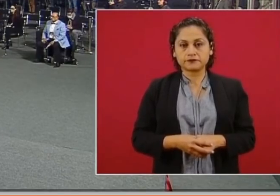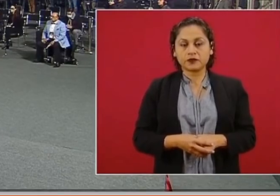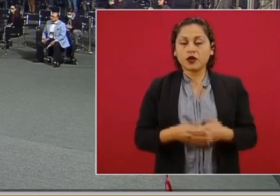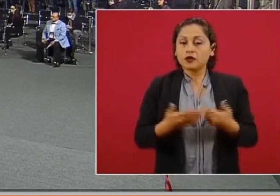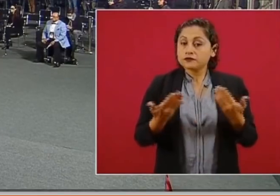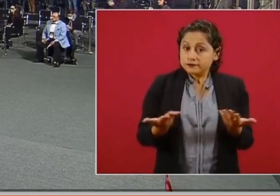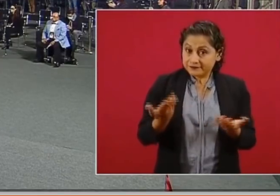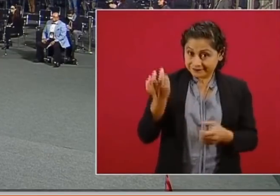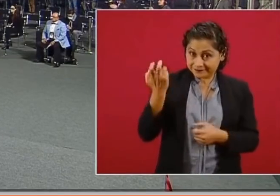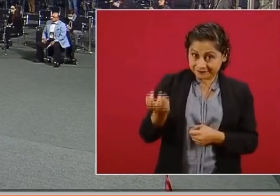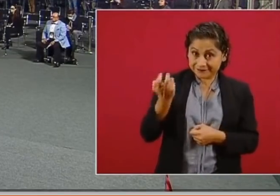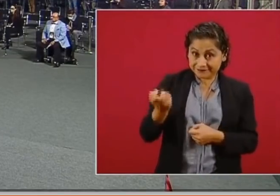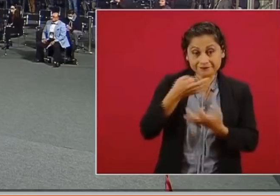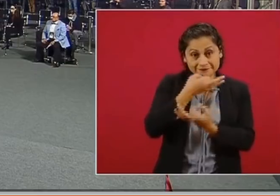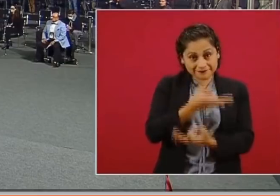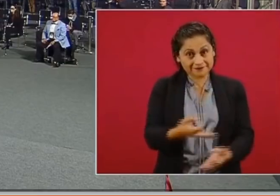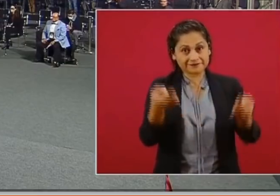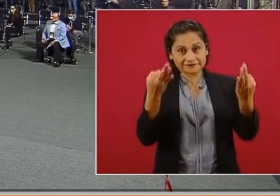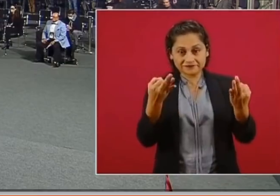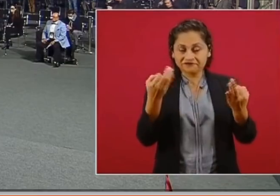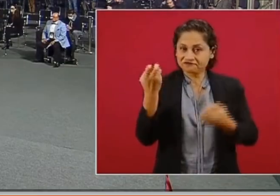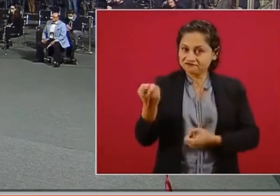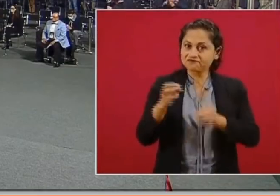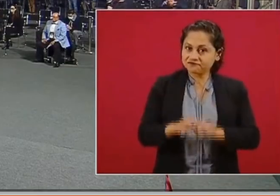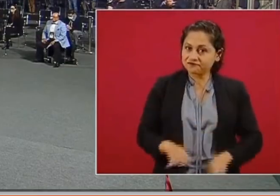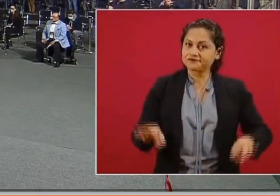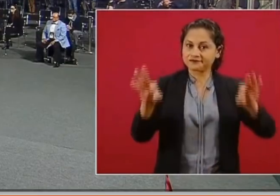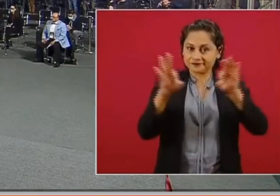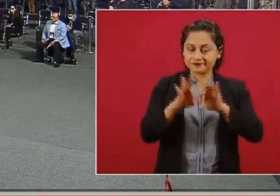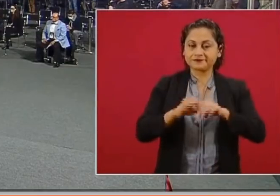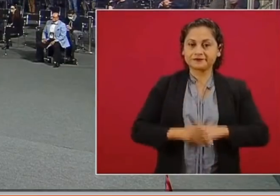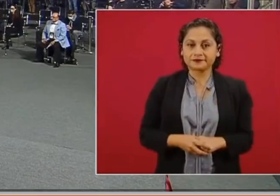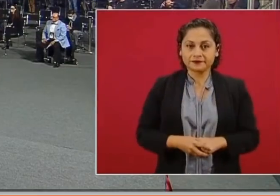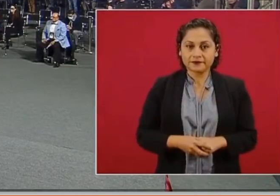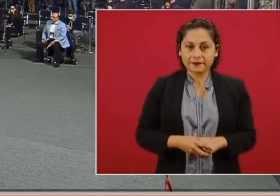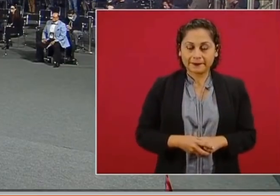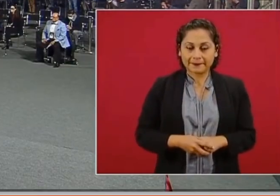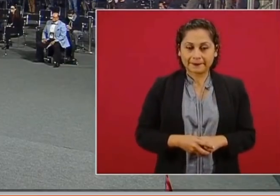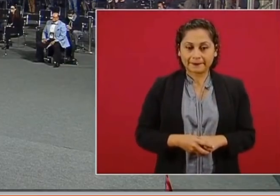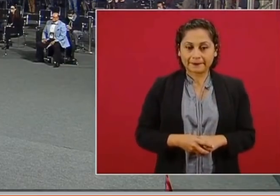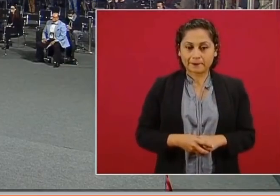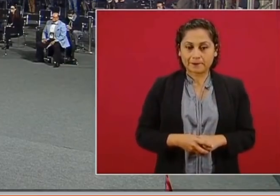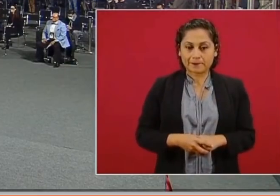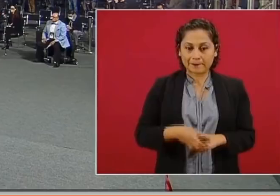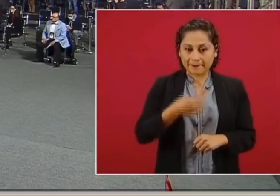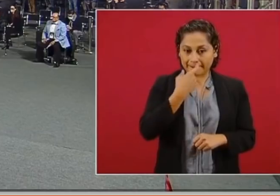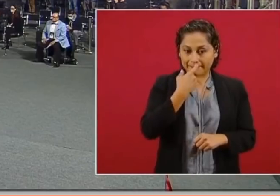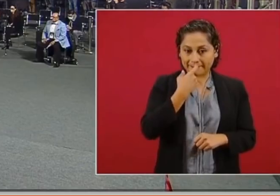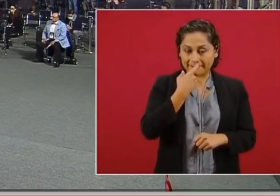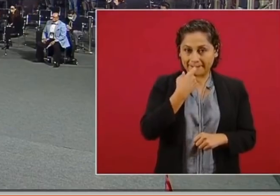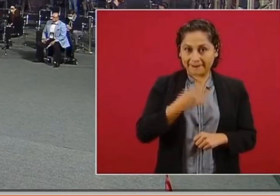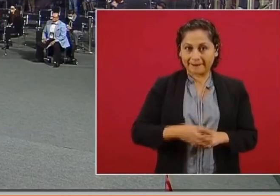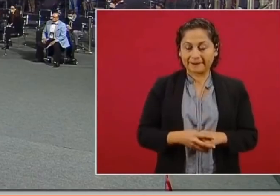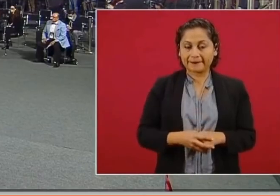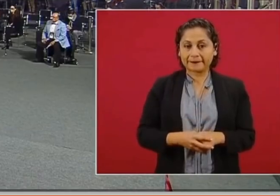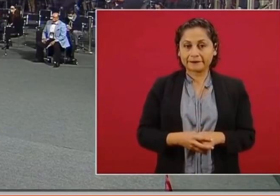este es el anuncio muy importante. Como no hubo